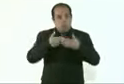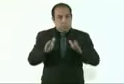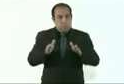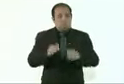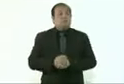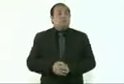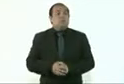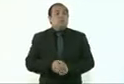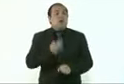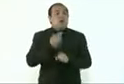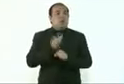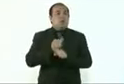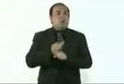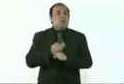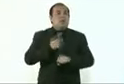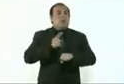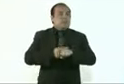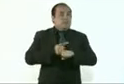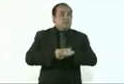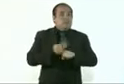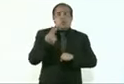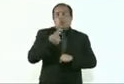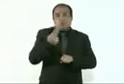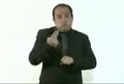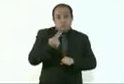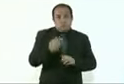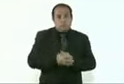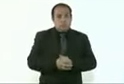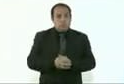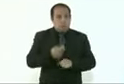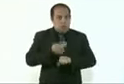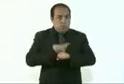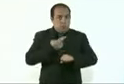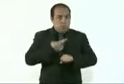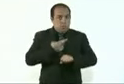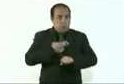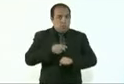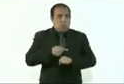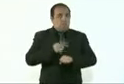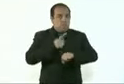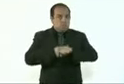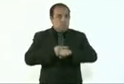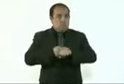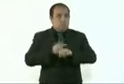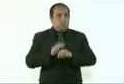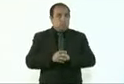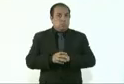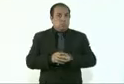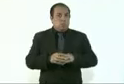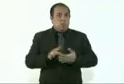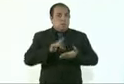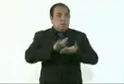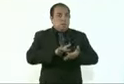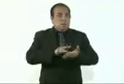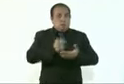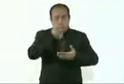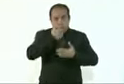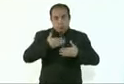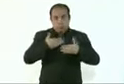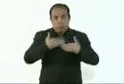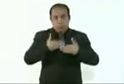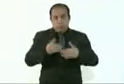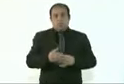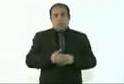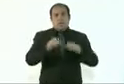ahora los cuadros no requieren, la mayoría de ellos, este soporte, digamos, adicional. Con estar en casa